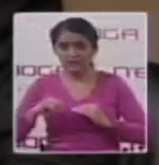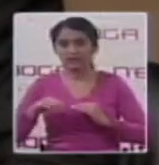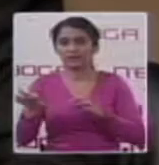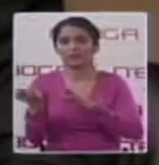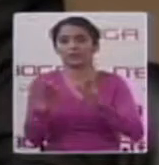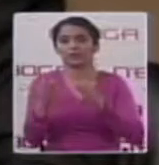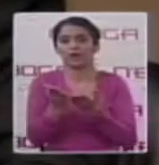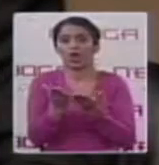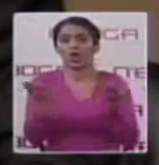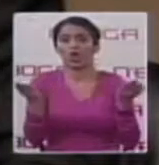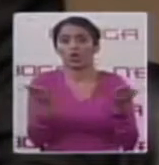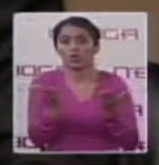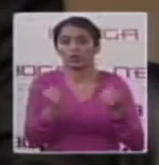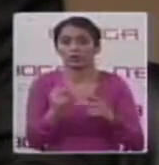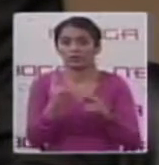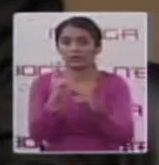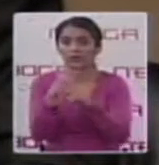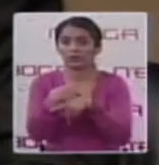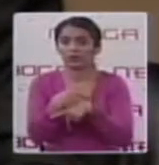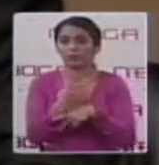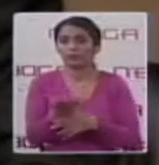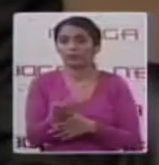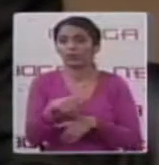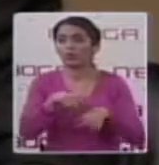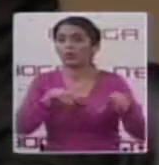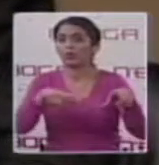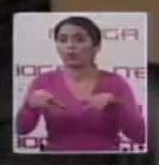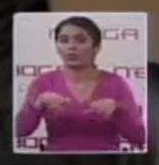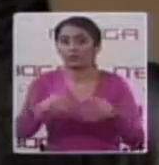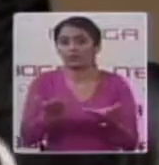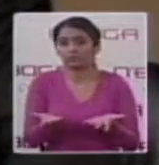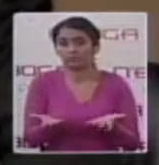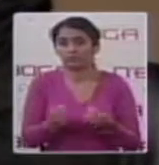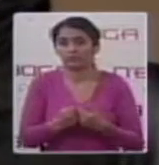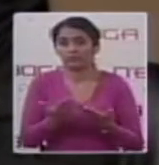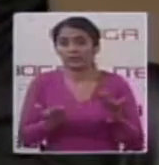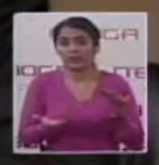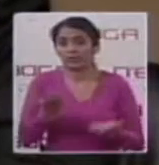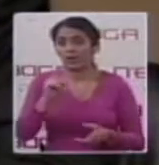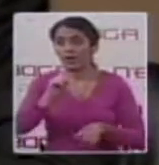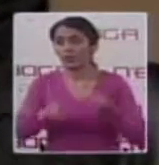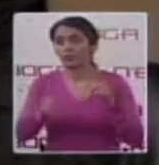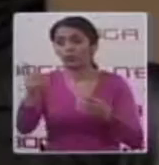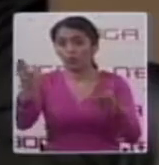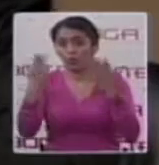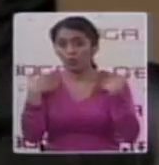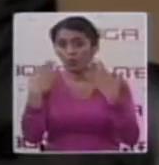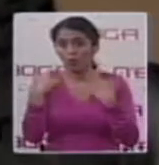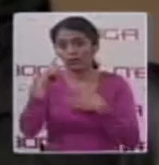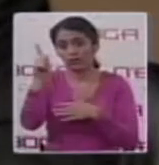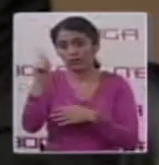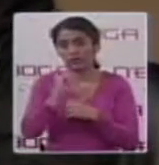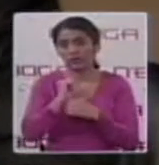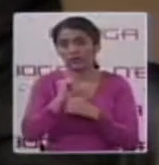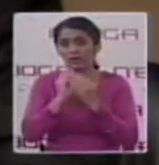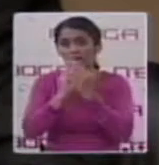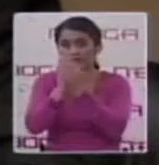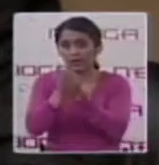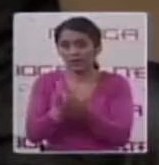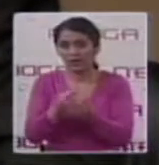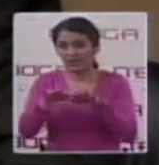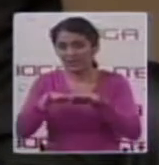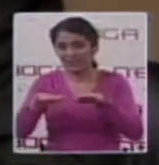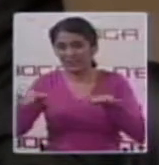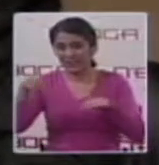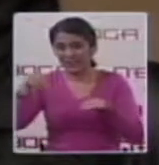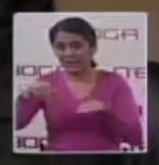mercancía. Por un lado podemos tener mercancías en Guayaquil, tanto en el puerto marítimo como en la zona de carga